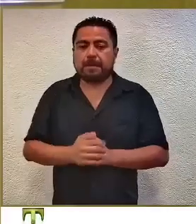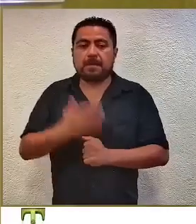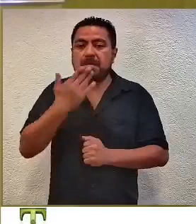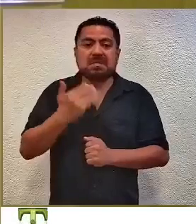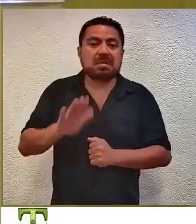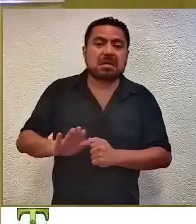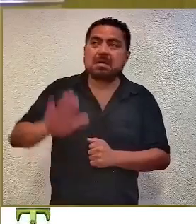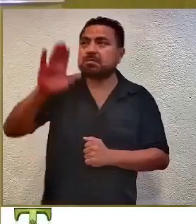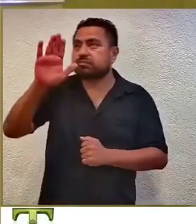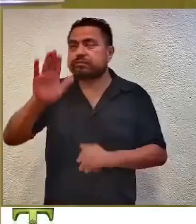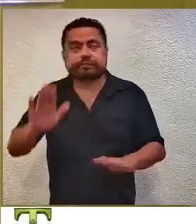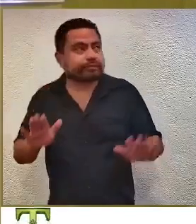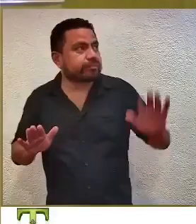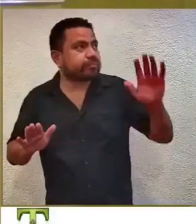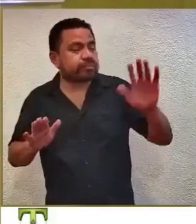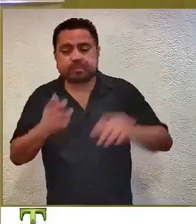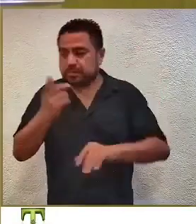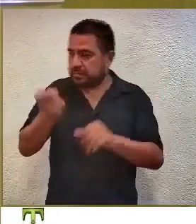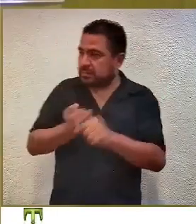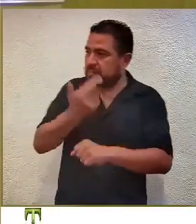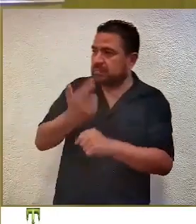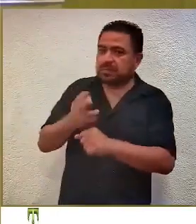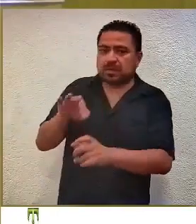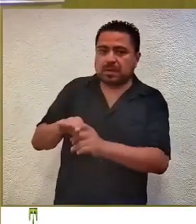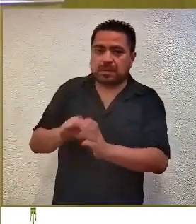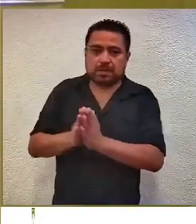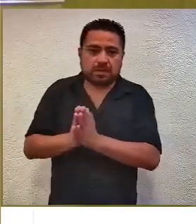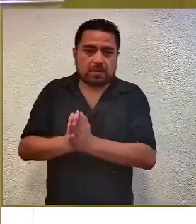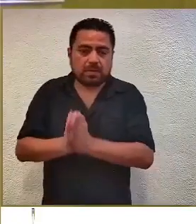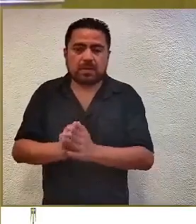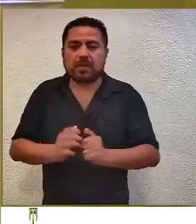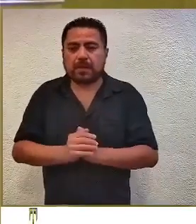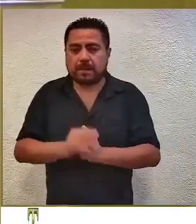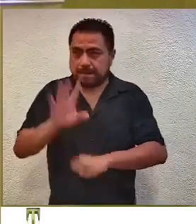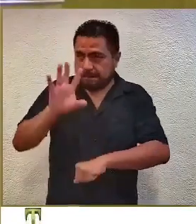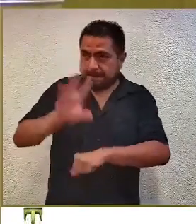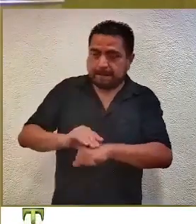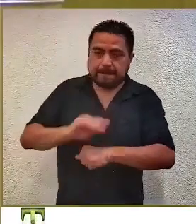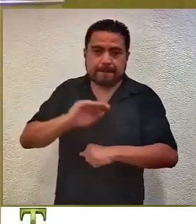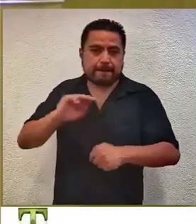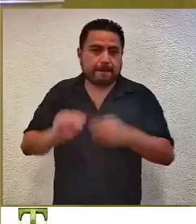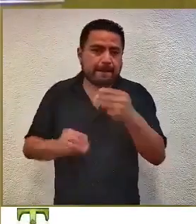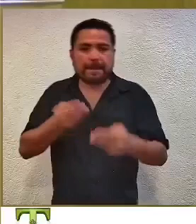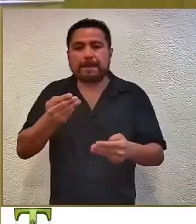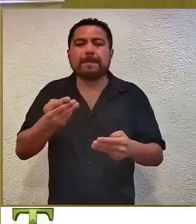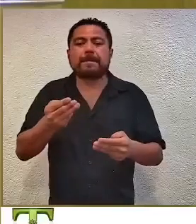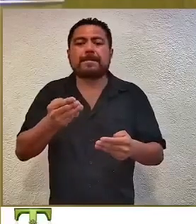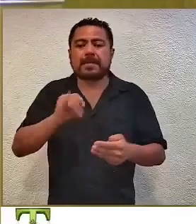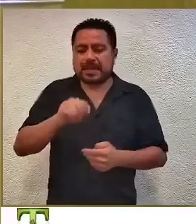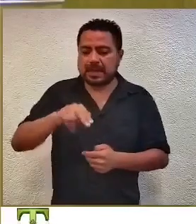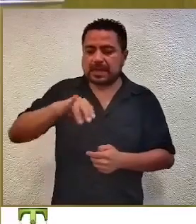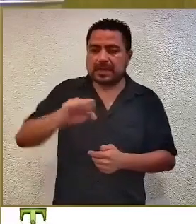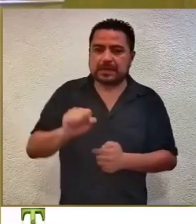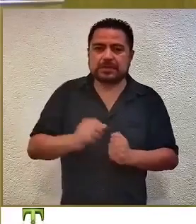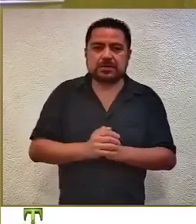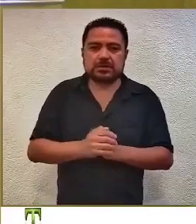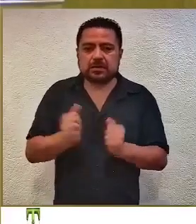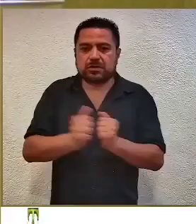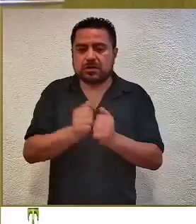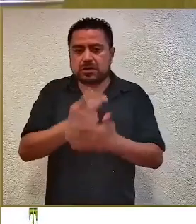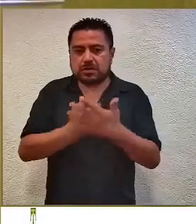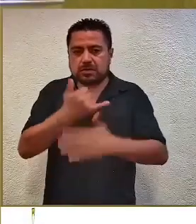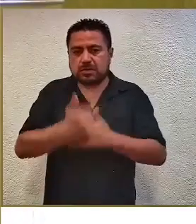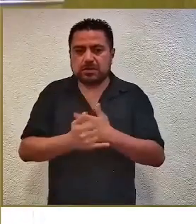habiendo comentarios al respecto, secretario, tome la votación, por favor. Con su autorización, magistrada presidenta, magistrado José Inés Betancur Salgado. Con el